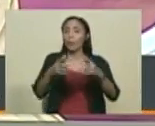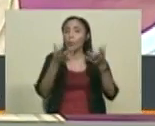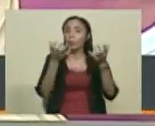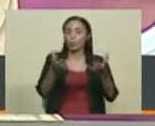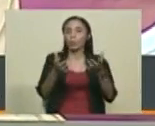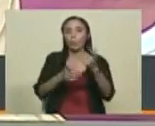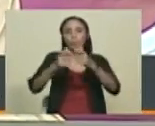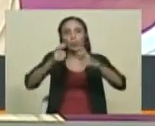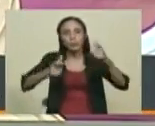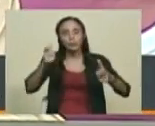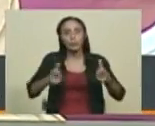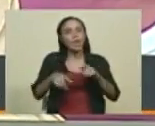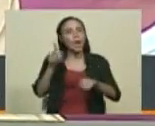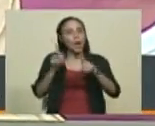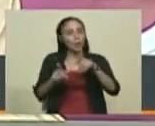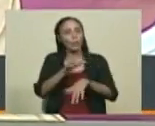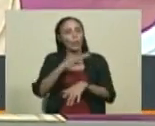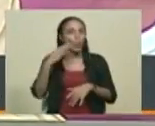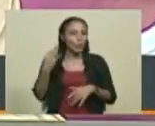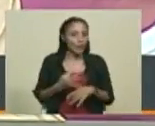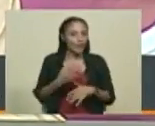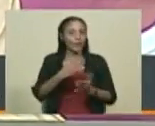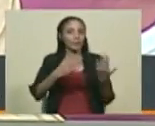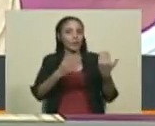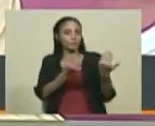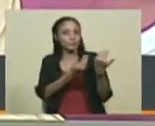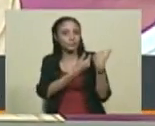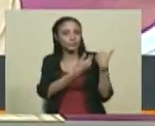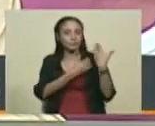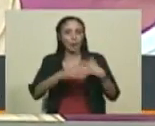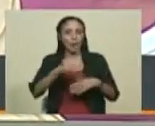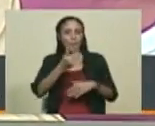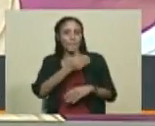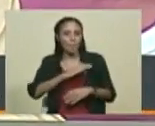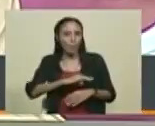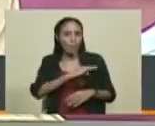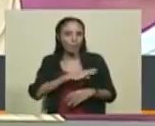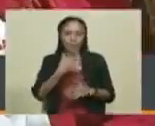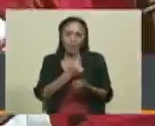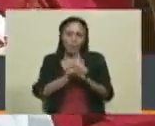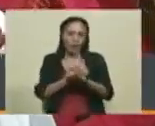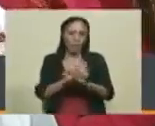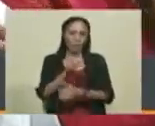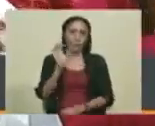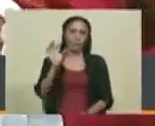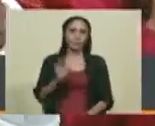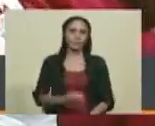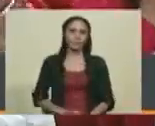son gente honesta, comprometida, moral, que ama el país.